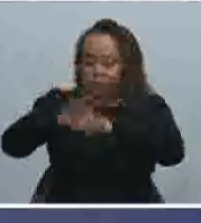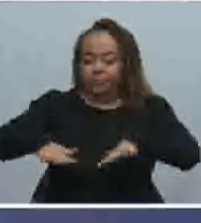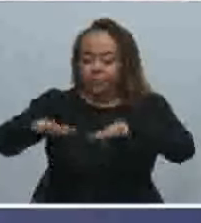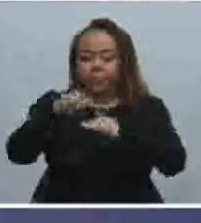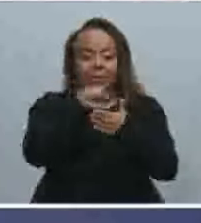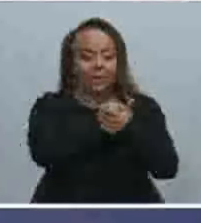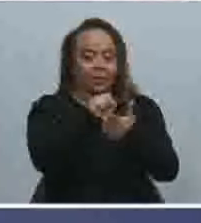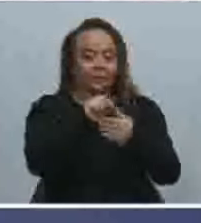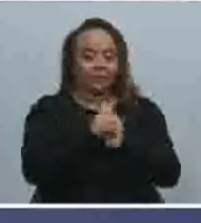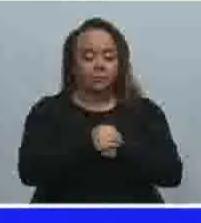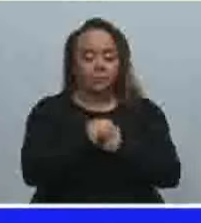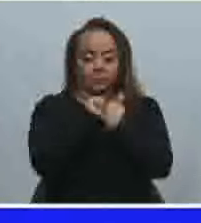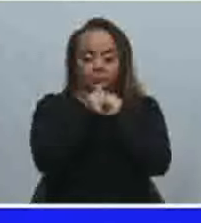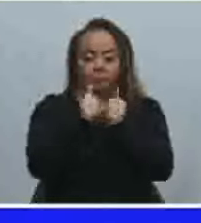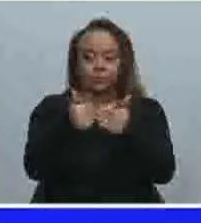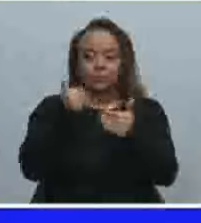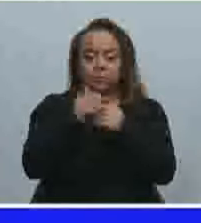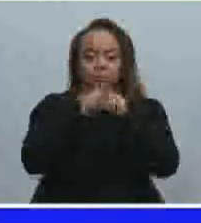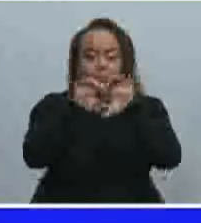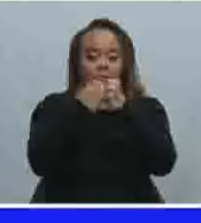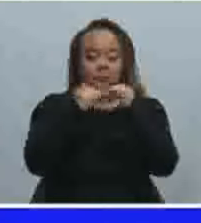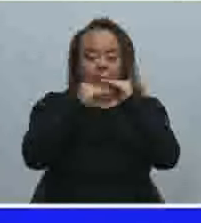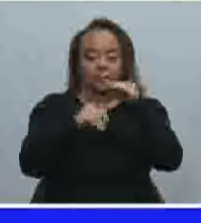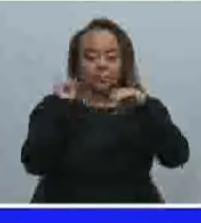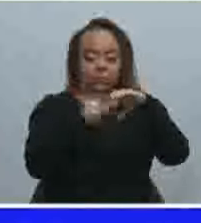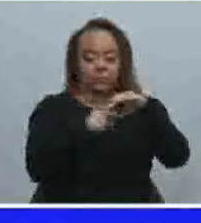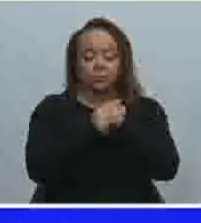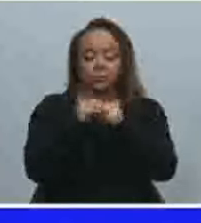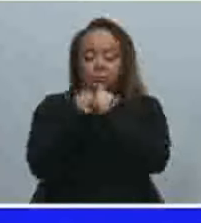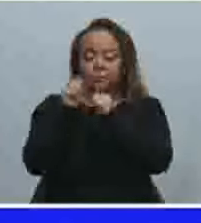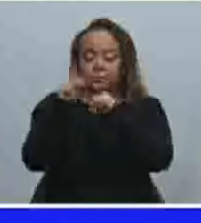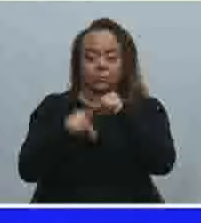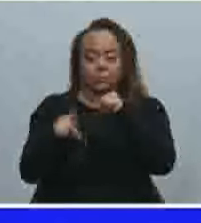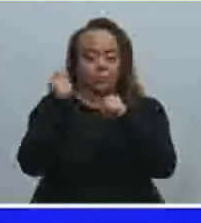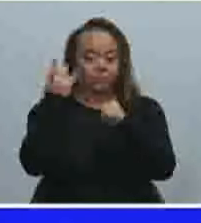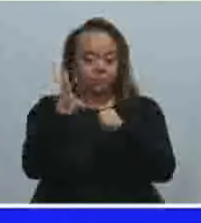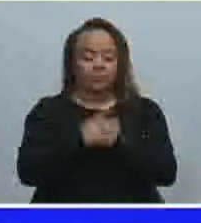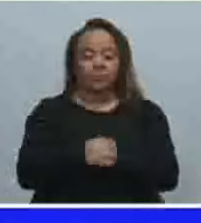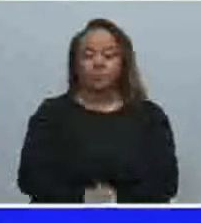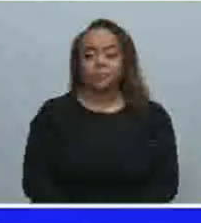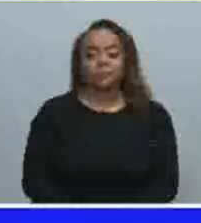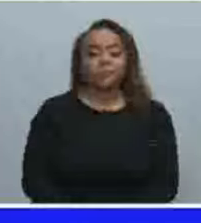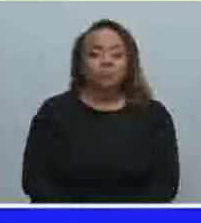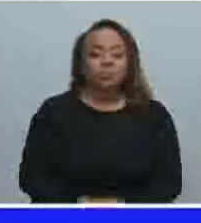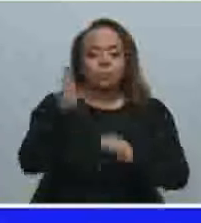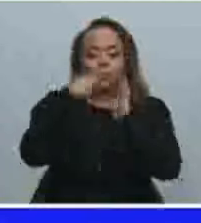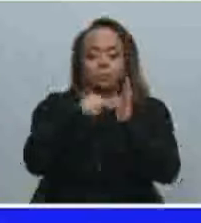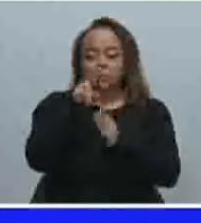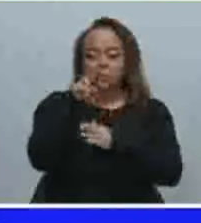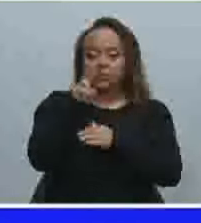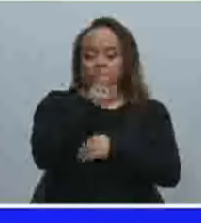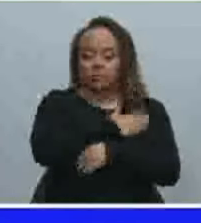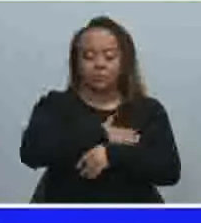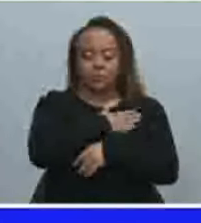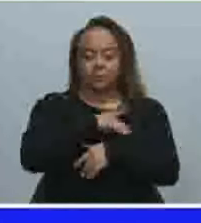Santos el torneo anterior fue el equipo que menos goles hizo junto a Pérez Leo 17 en en el 2020 el